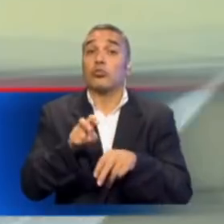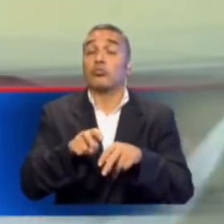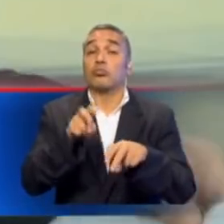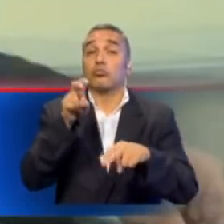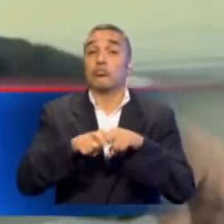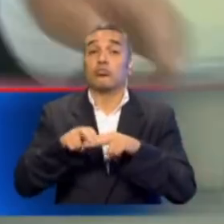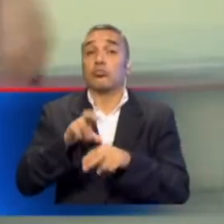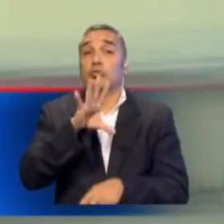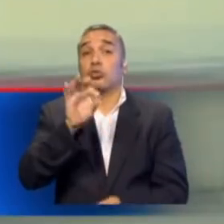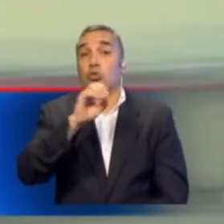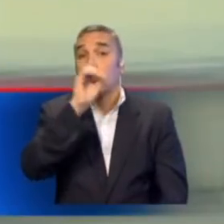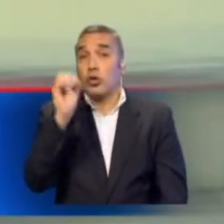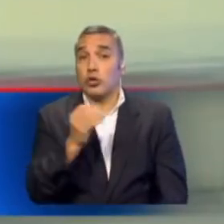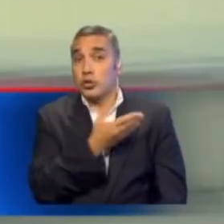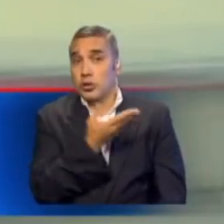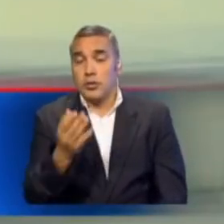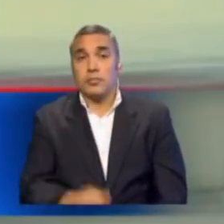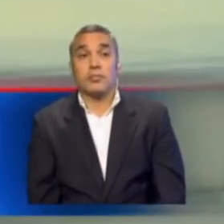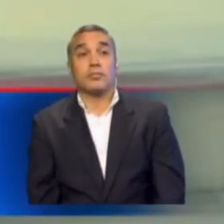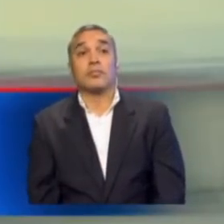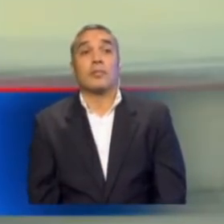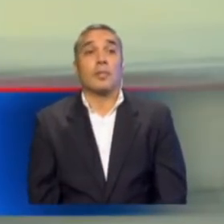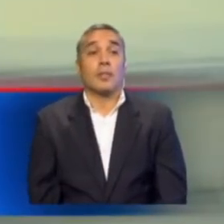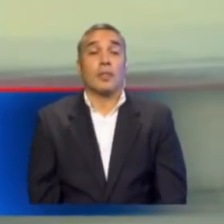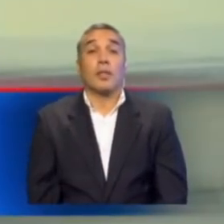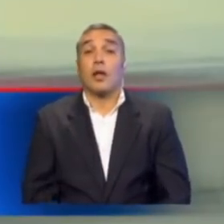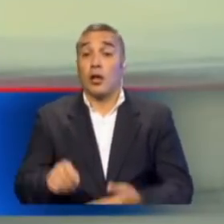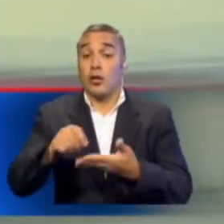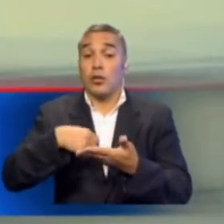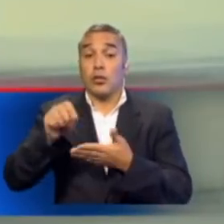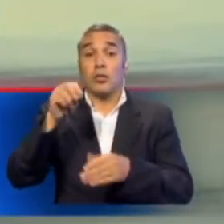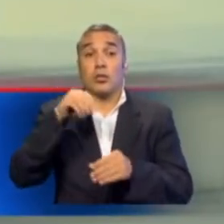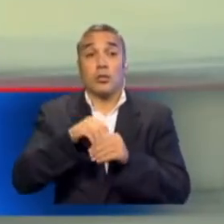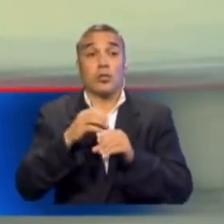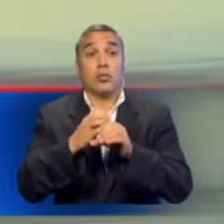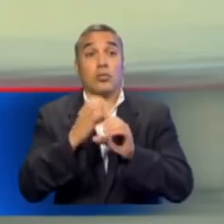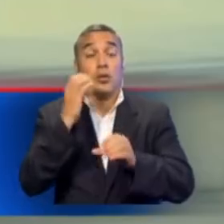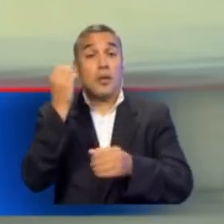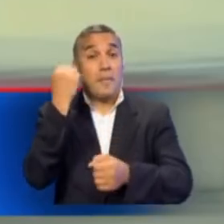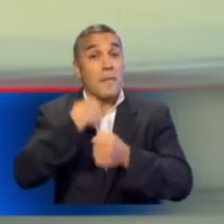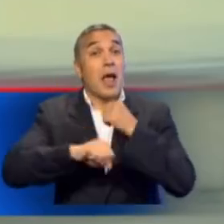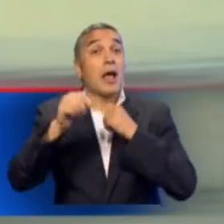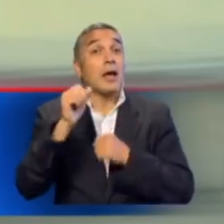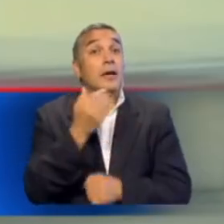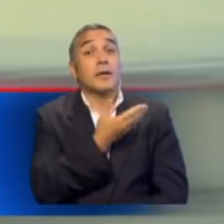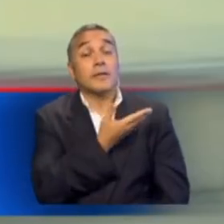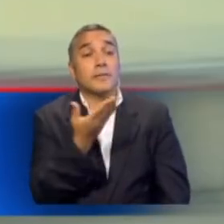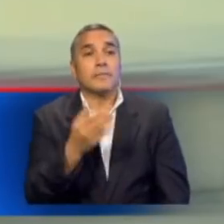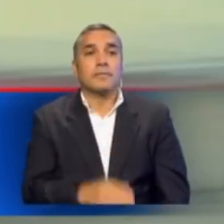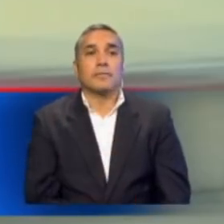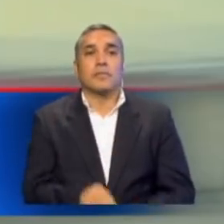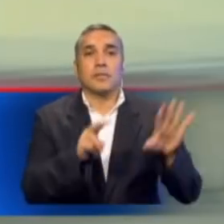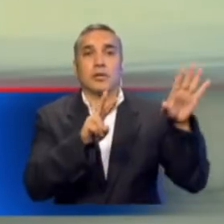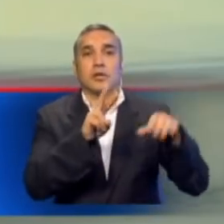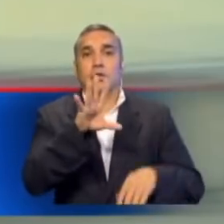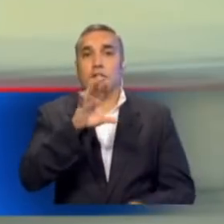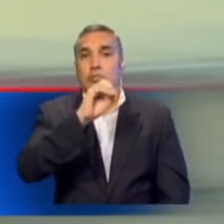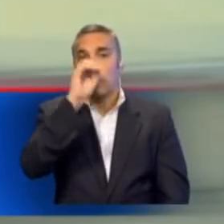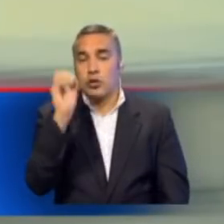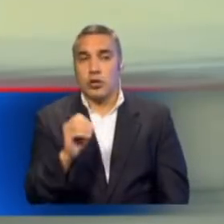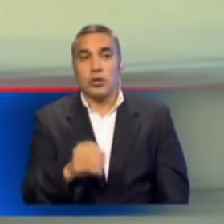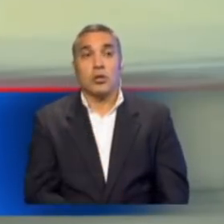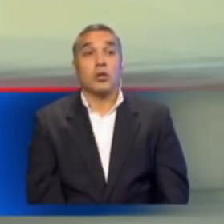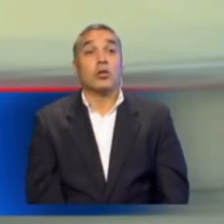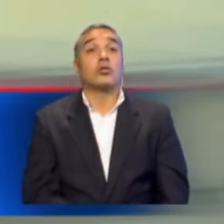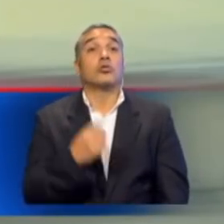urbano es del 50%. El aforo máximo autorizado en el transporte intraprovincial es del 75%